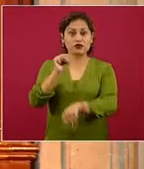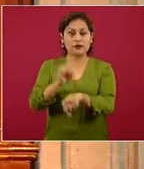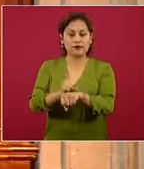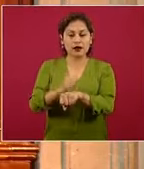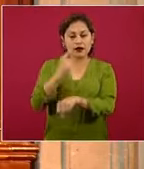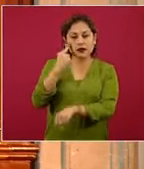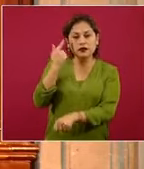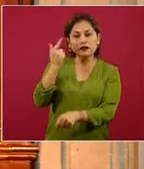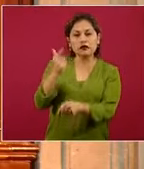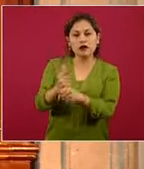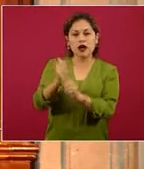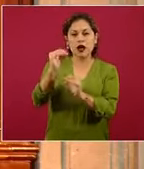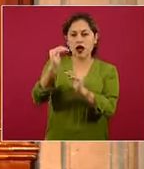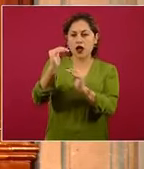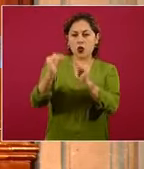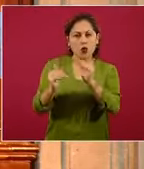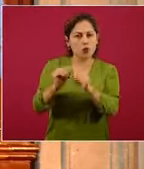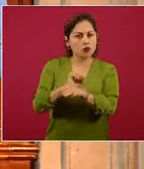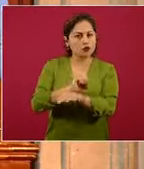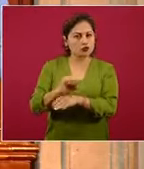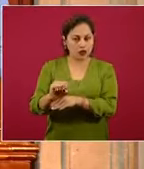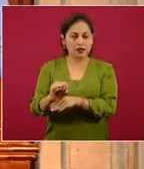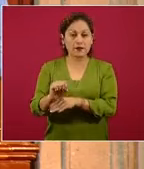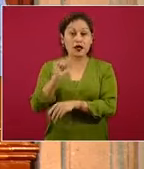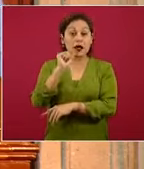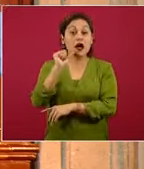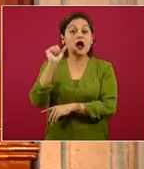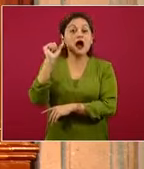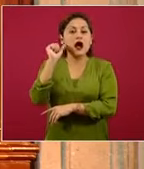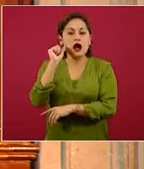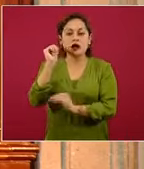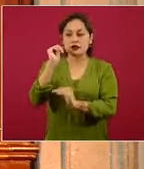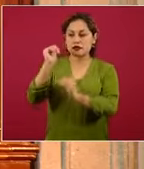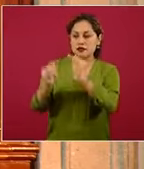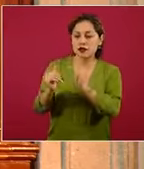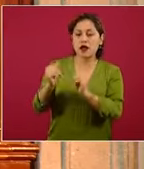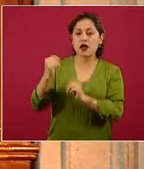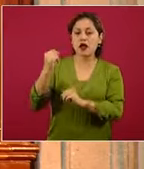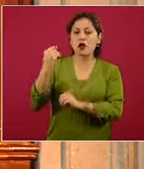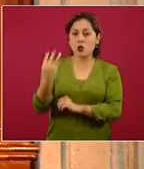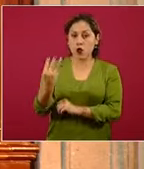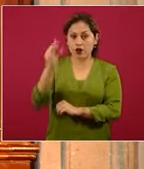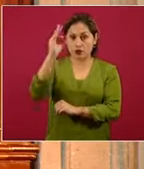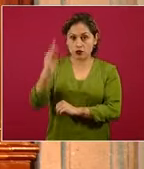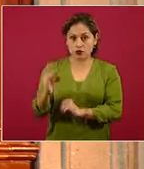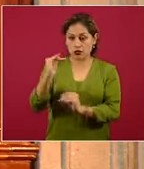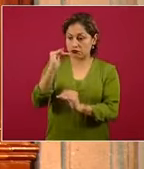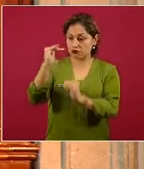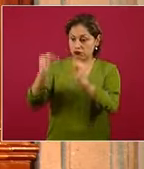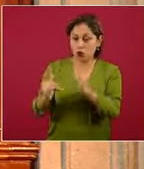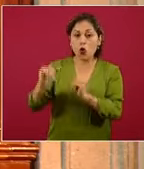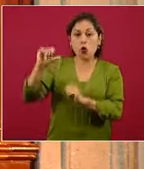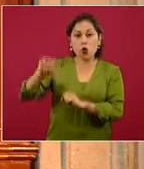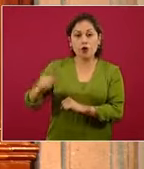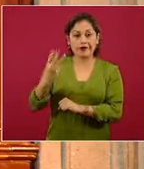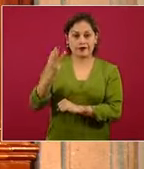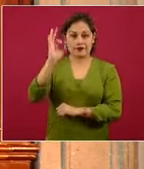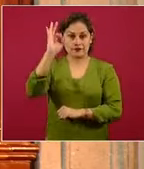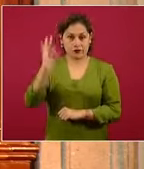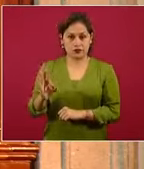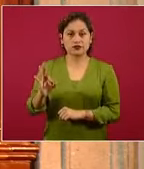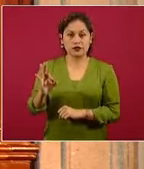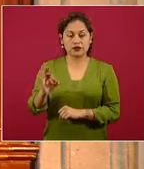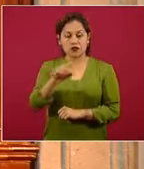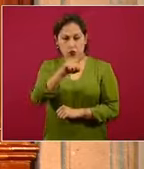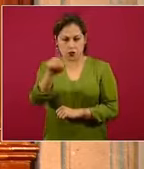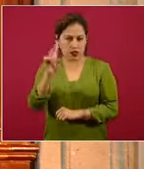ligera reducción. Ayer esta reducción abrió con -4, hoy lunes está en -3%, y basados en lo que de seguro ustedes